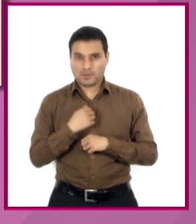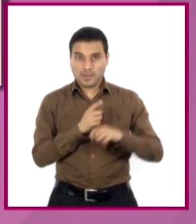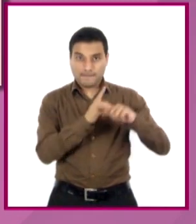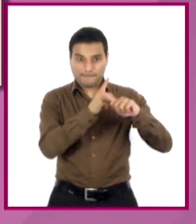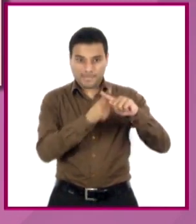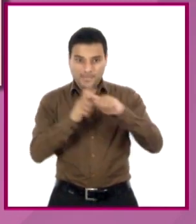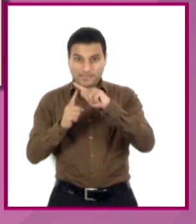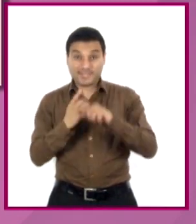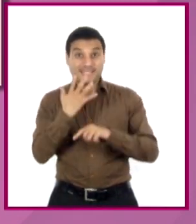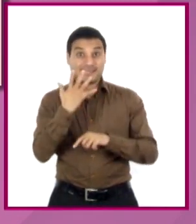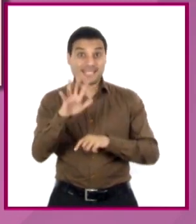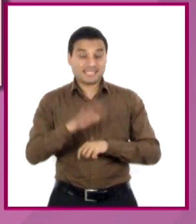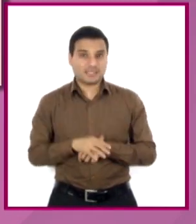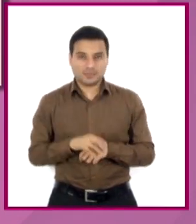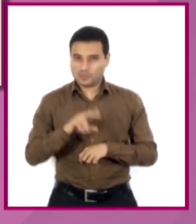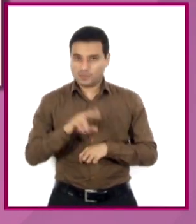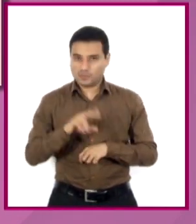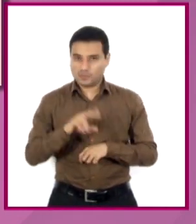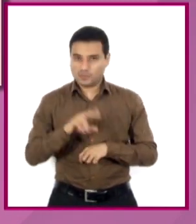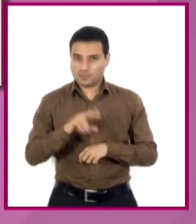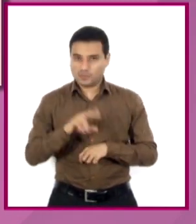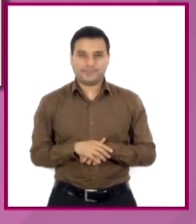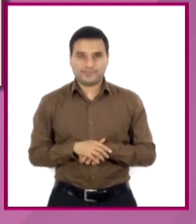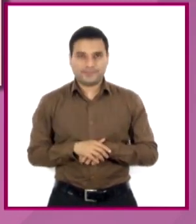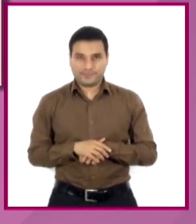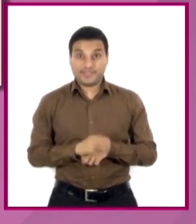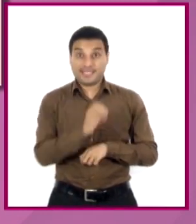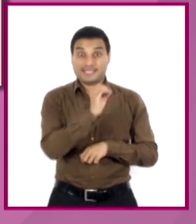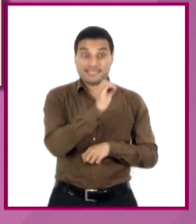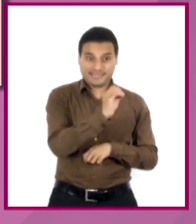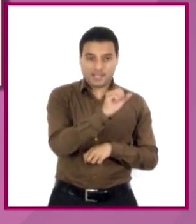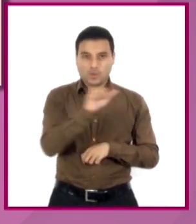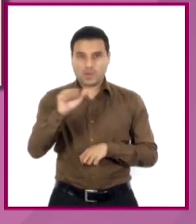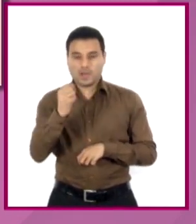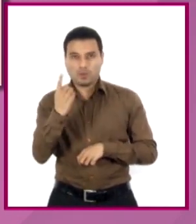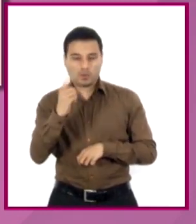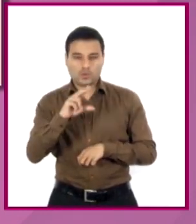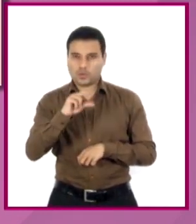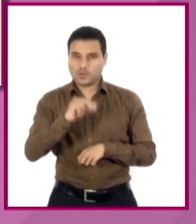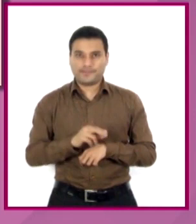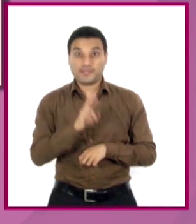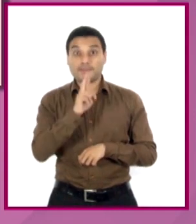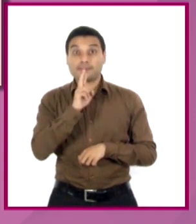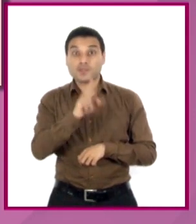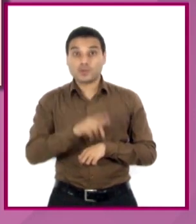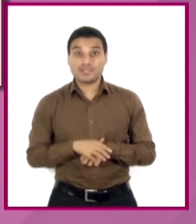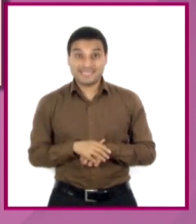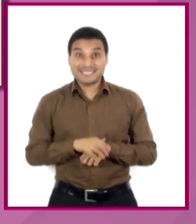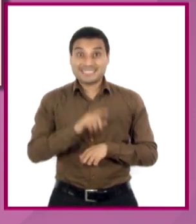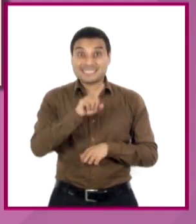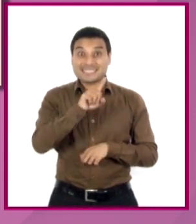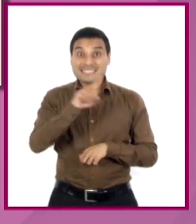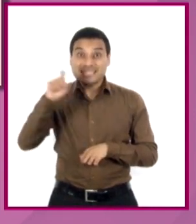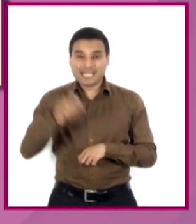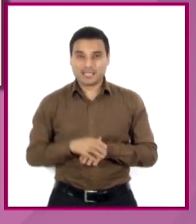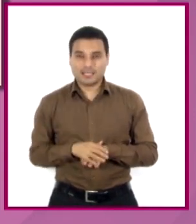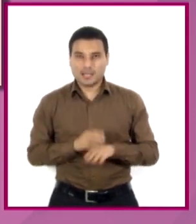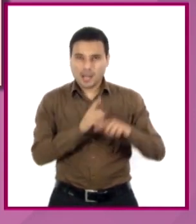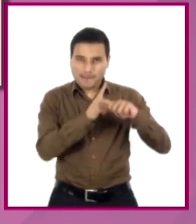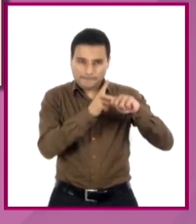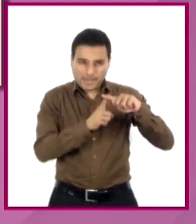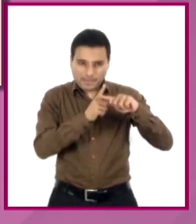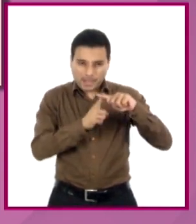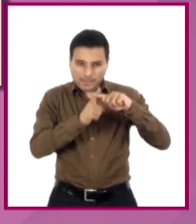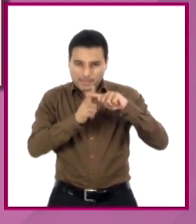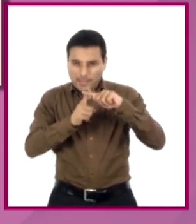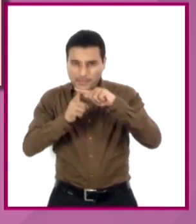en 10 partes iguales, del 0 al 1, estaría dividida en 100 partes y buscaríamos nuestra